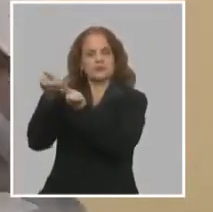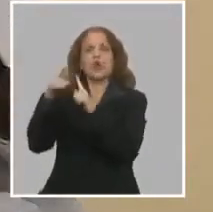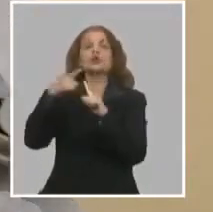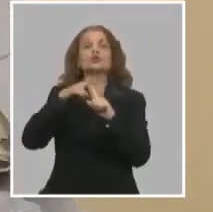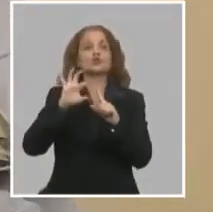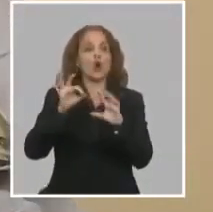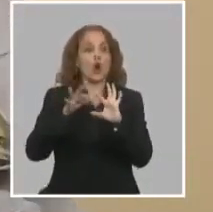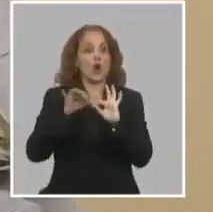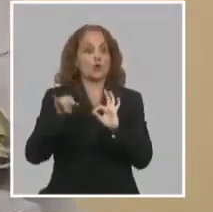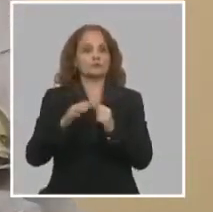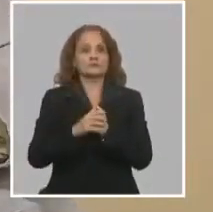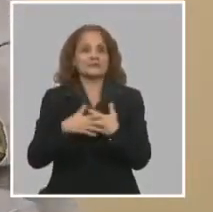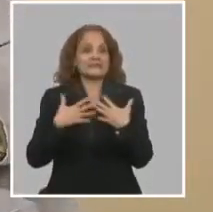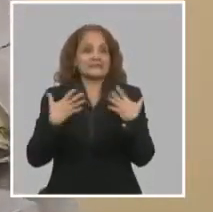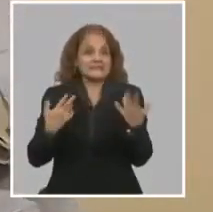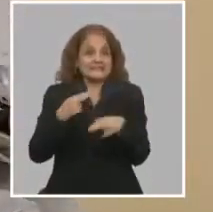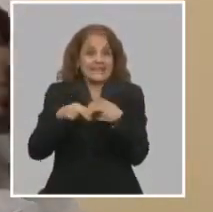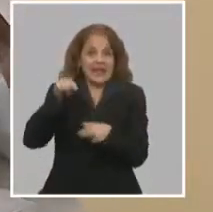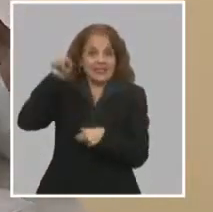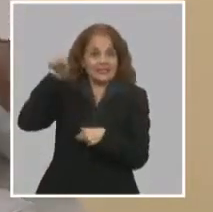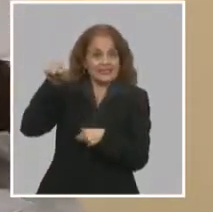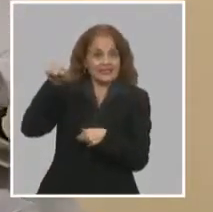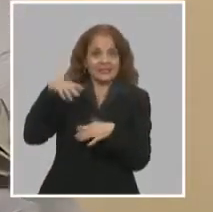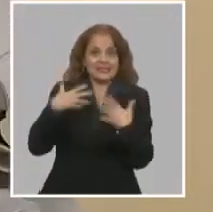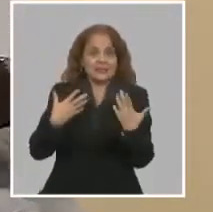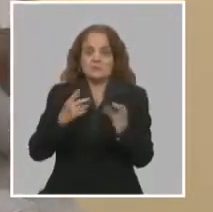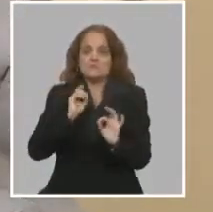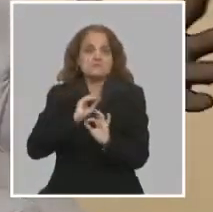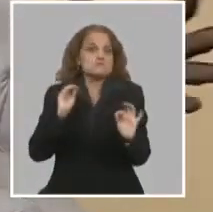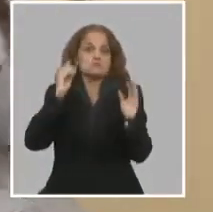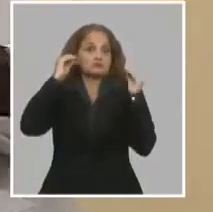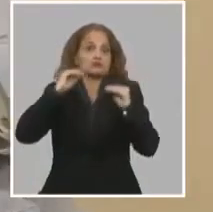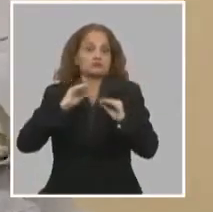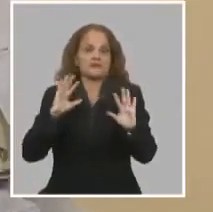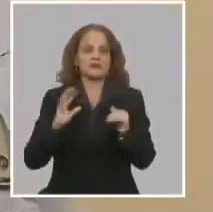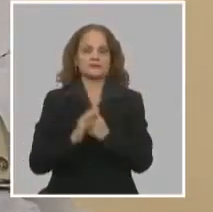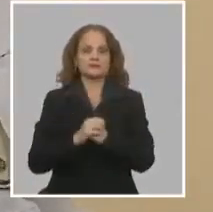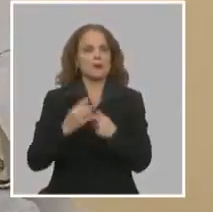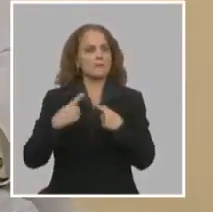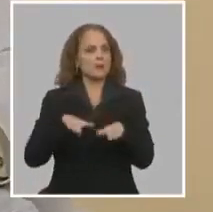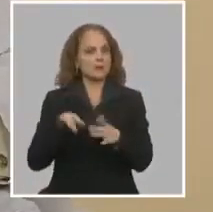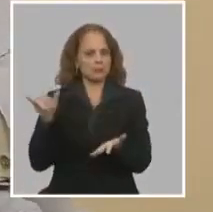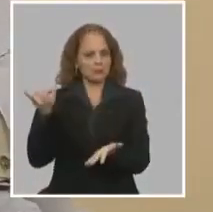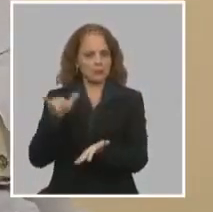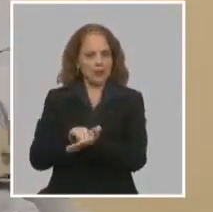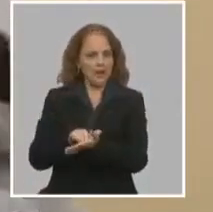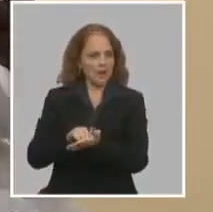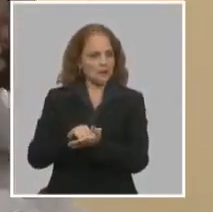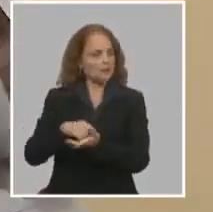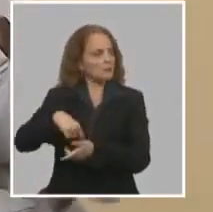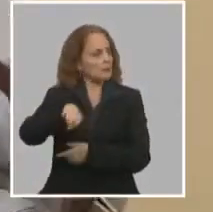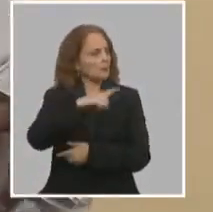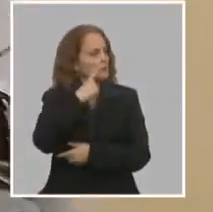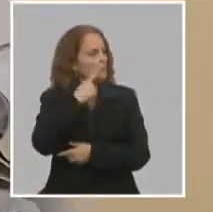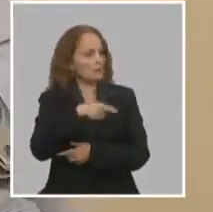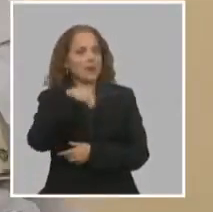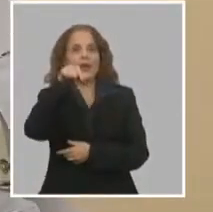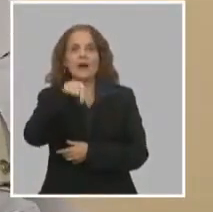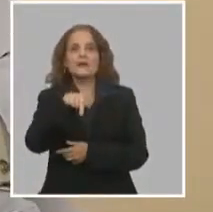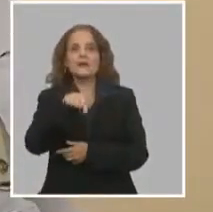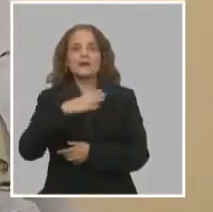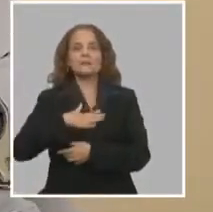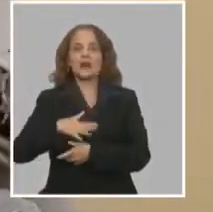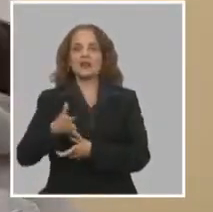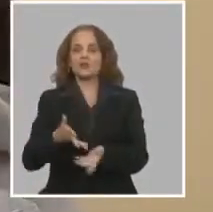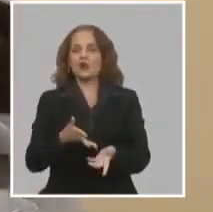pasar? No sabía. Y llegamos ahí, pero realmente cuando llegamos, una impresión muy buena. Nos estaba esperando el